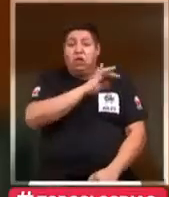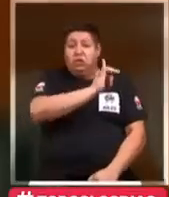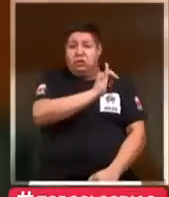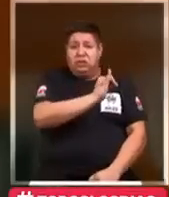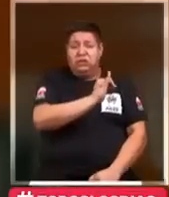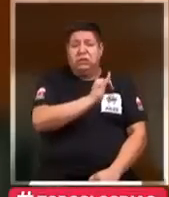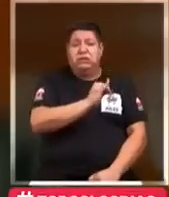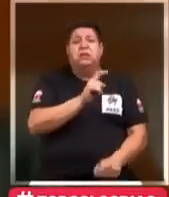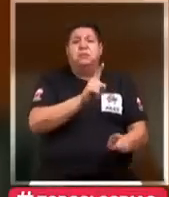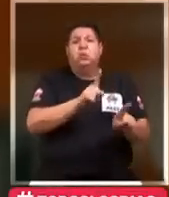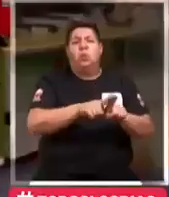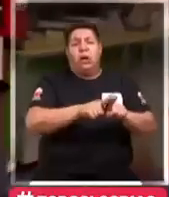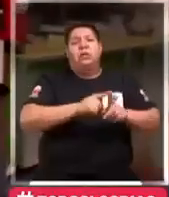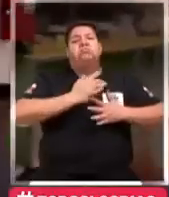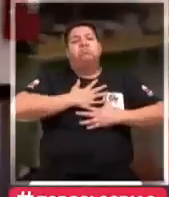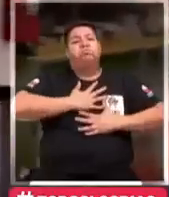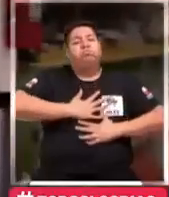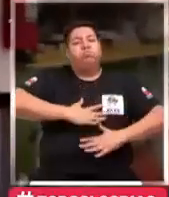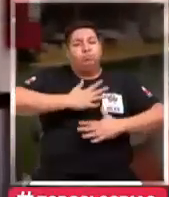bastones, pero todo con calma.